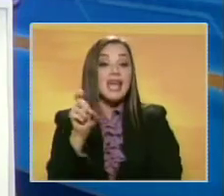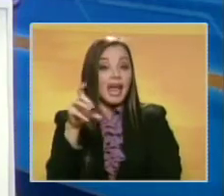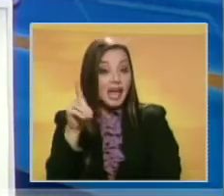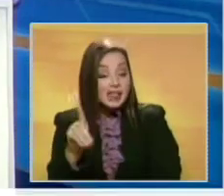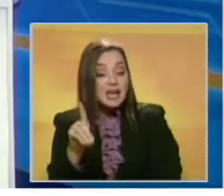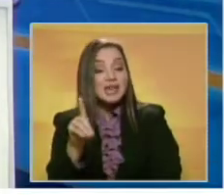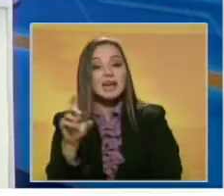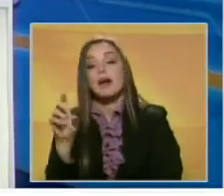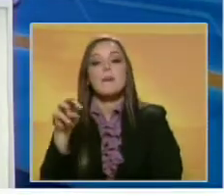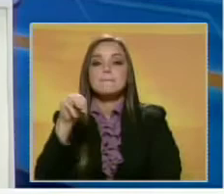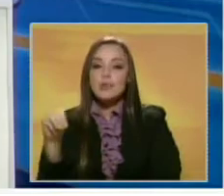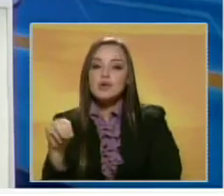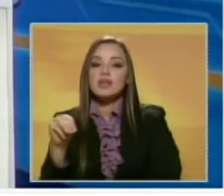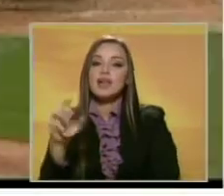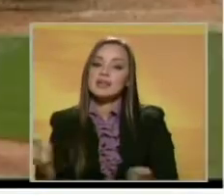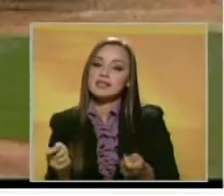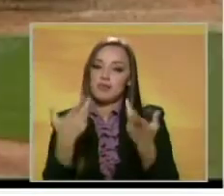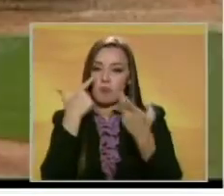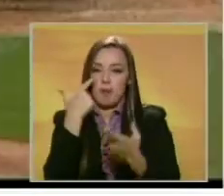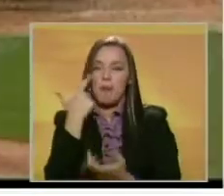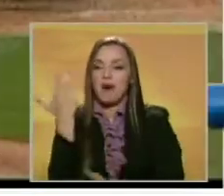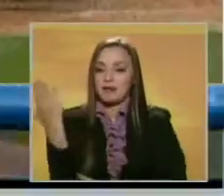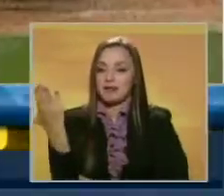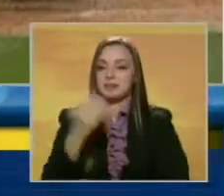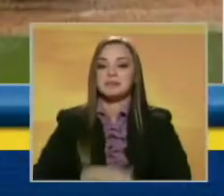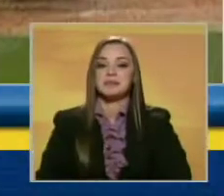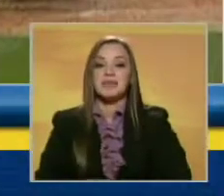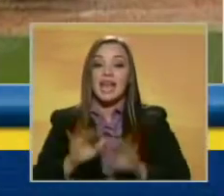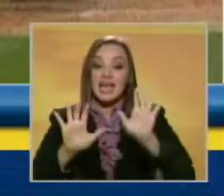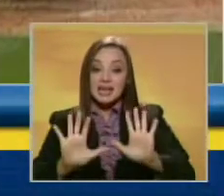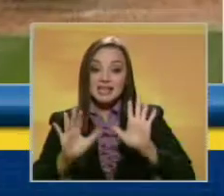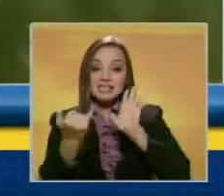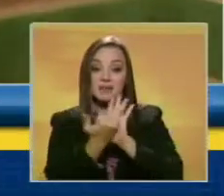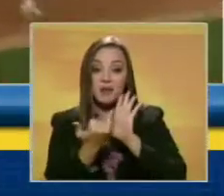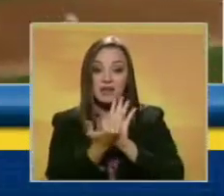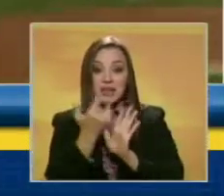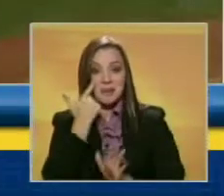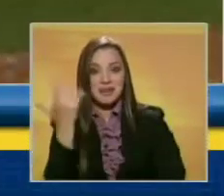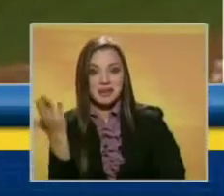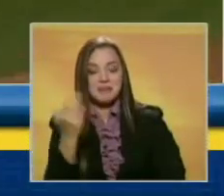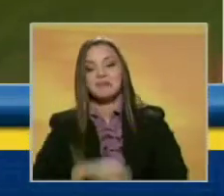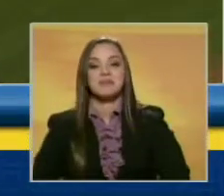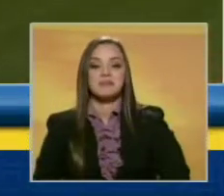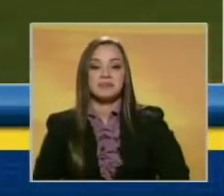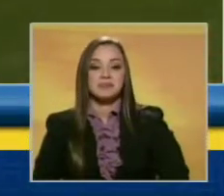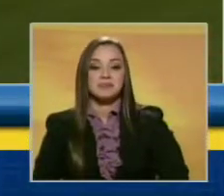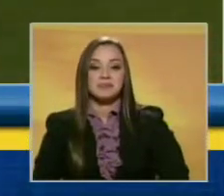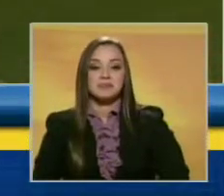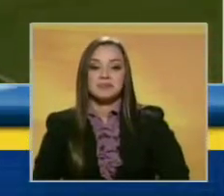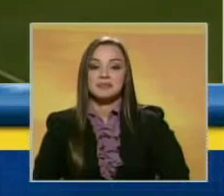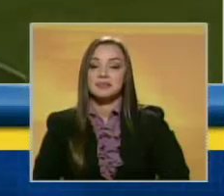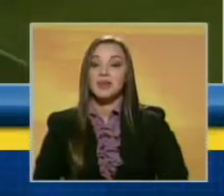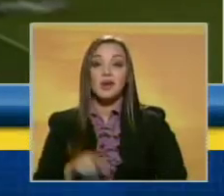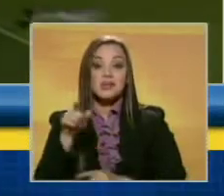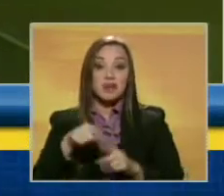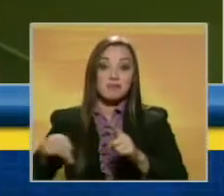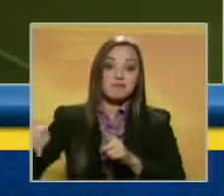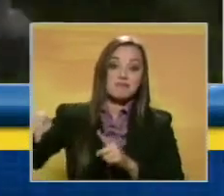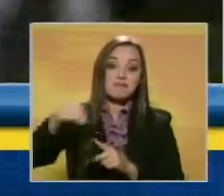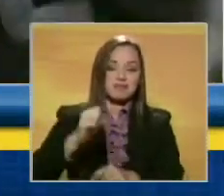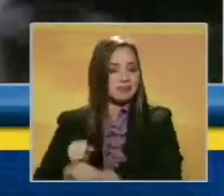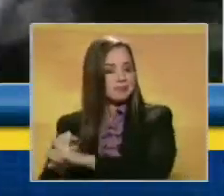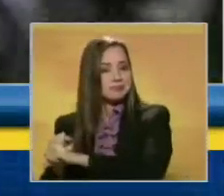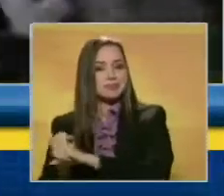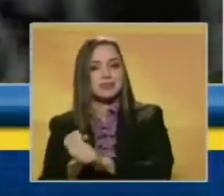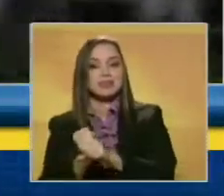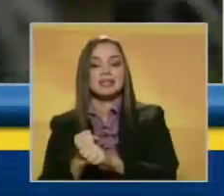de la campaña. Nos vamos con las imágenes, 10º inning en Chicago y Carlos Sánchez, ahí lo tenemos conectando este imparable por la izquierda en un batazo que